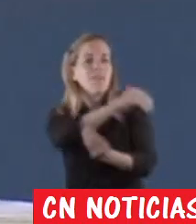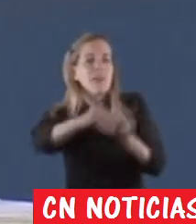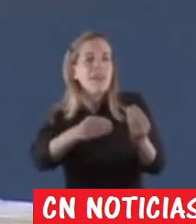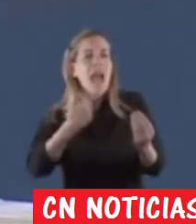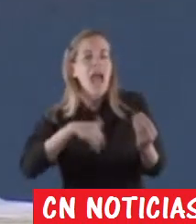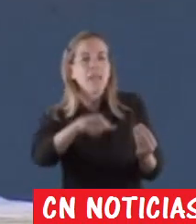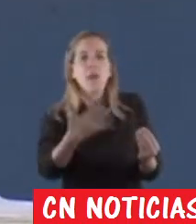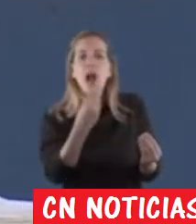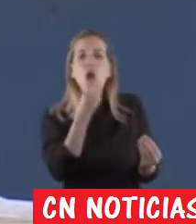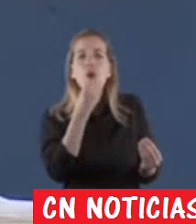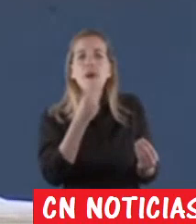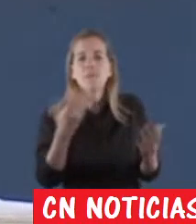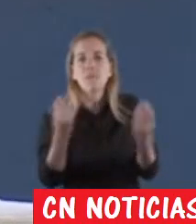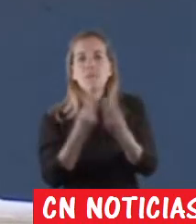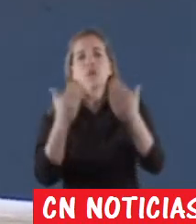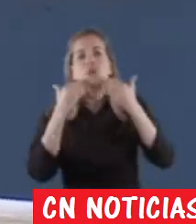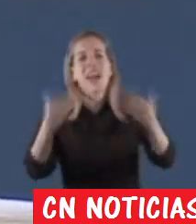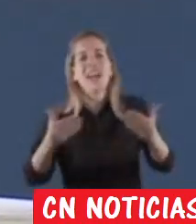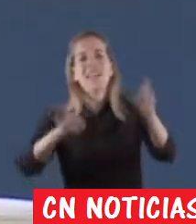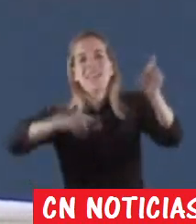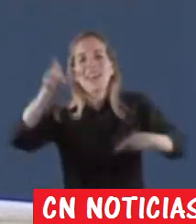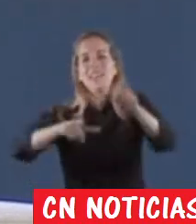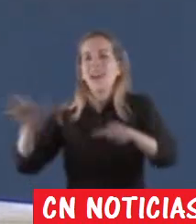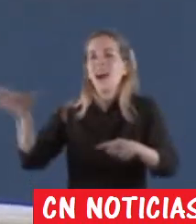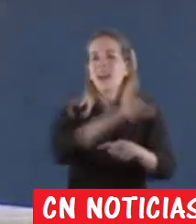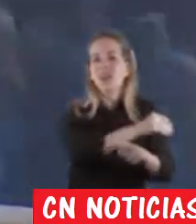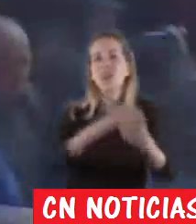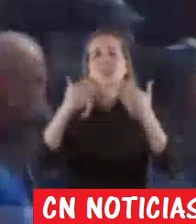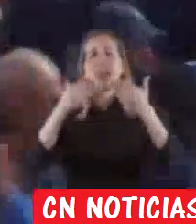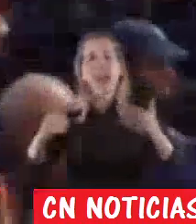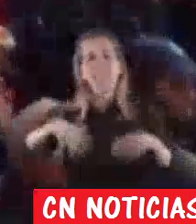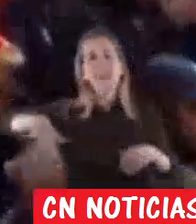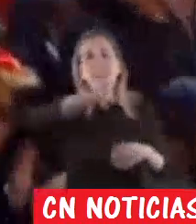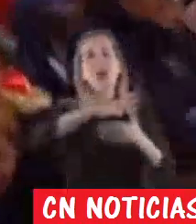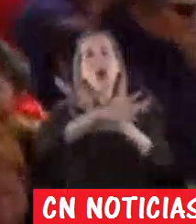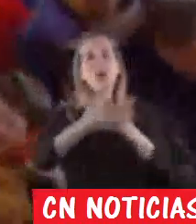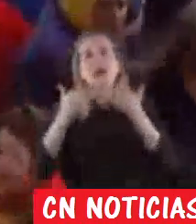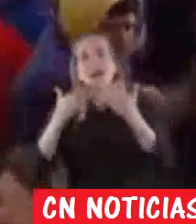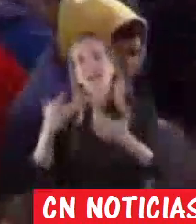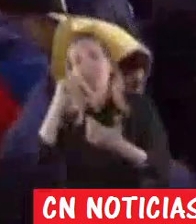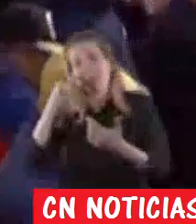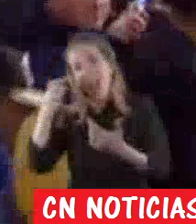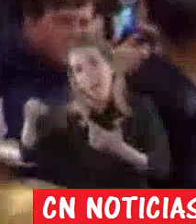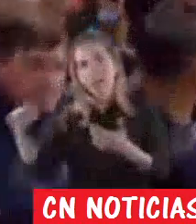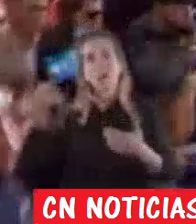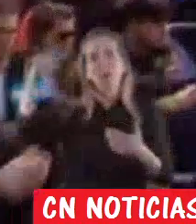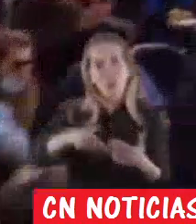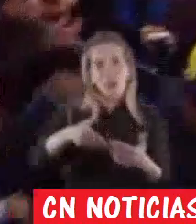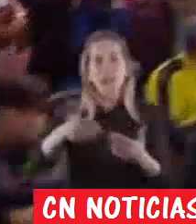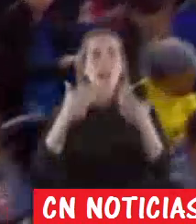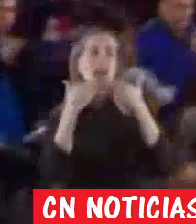le lleguen nuestros alimentos. Muchísimas gracias a todos. Muchísimas gracias, Loma de Zamora. Gracias, Alberto, por venir de nuevo a